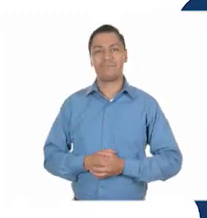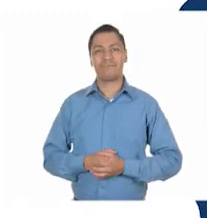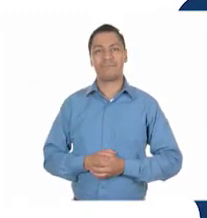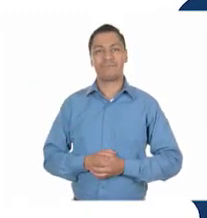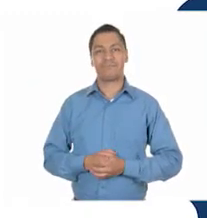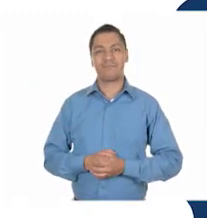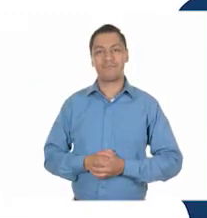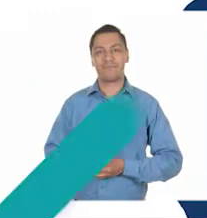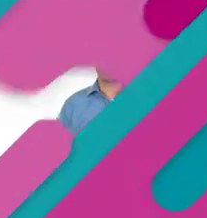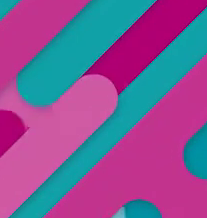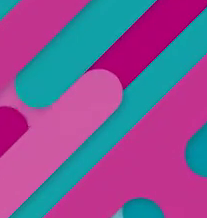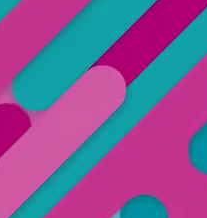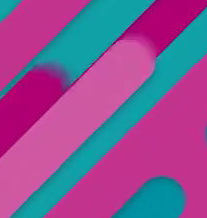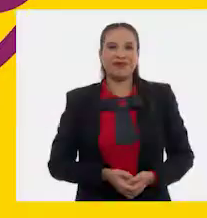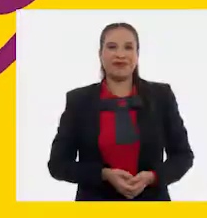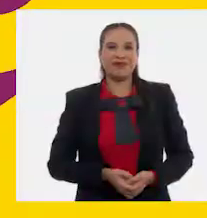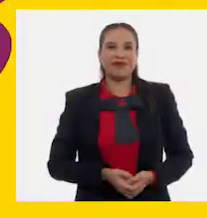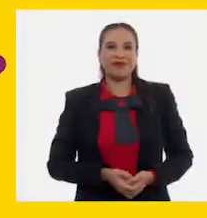aprendeencasa.cep.gob.mx.